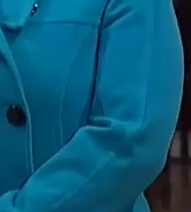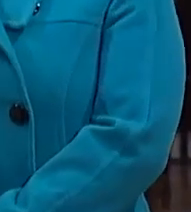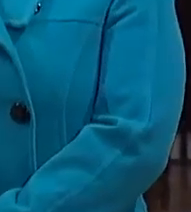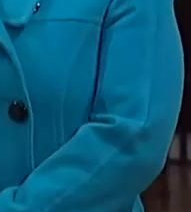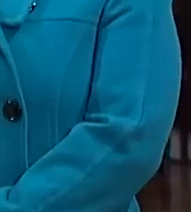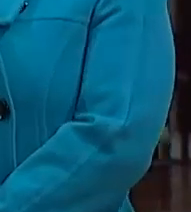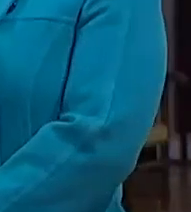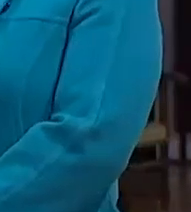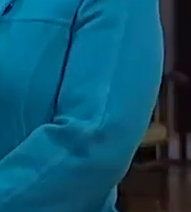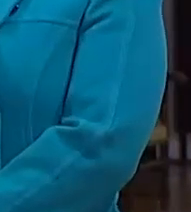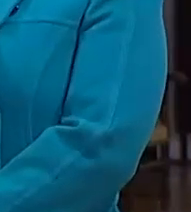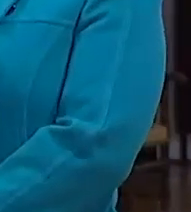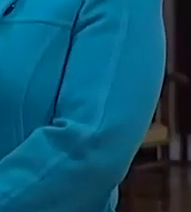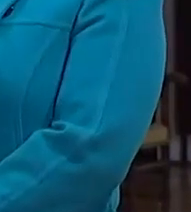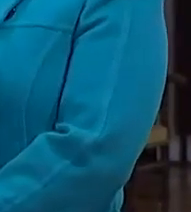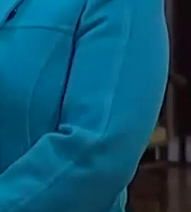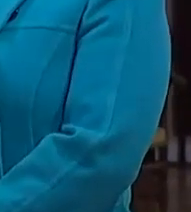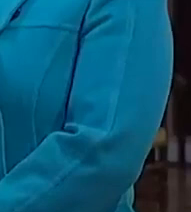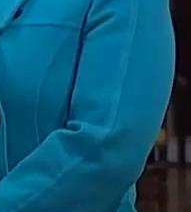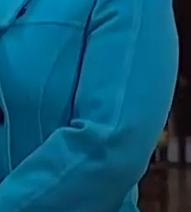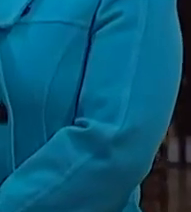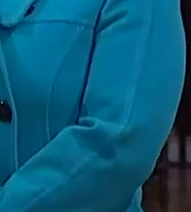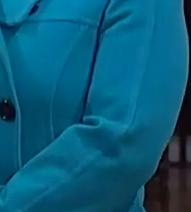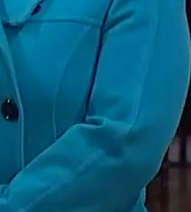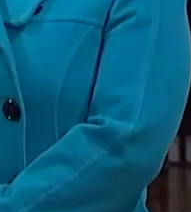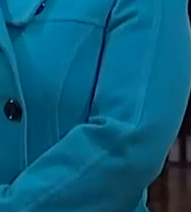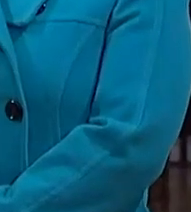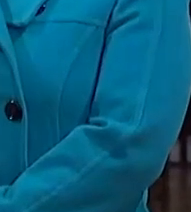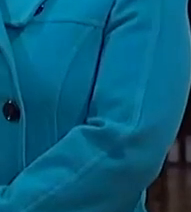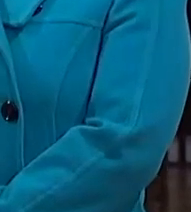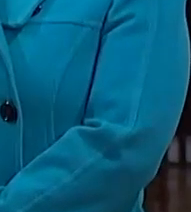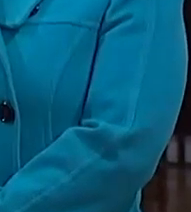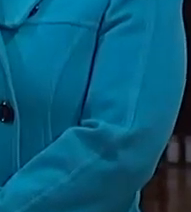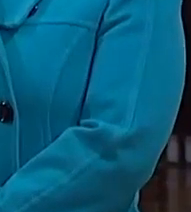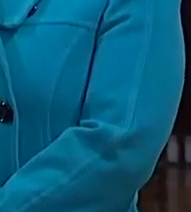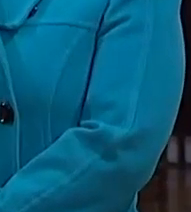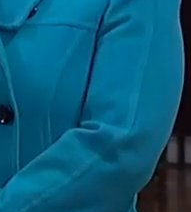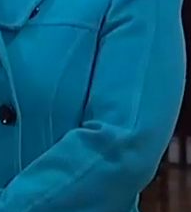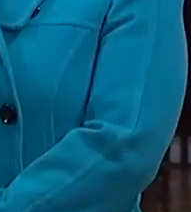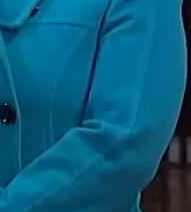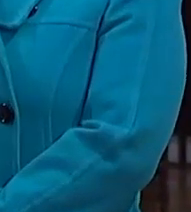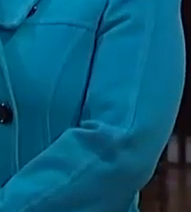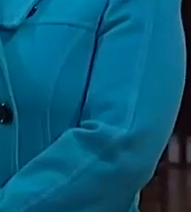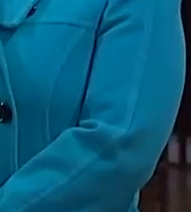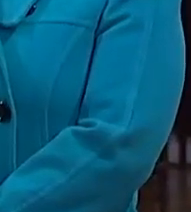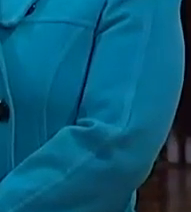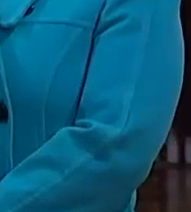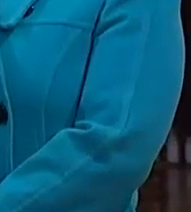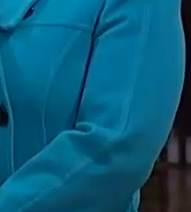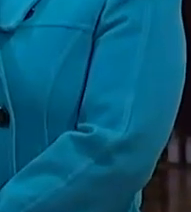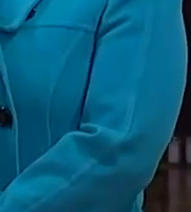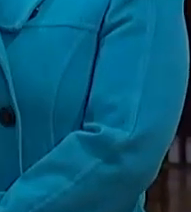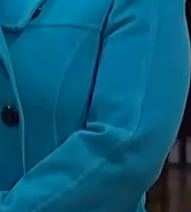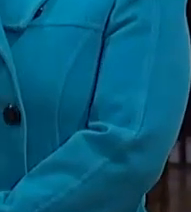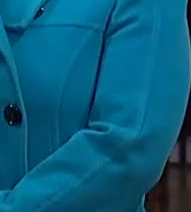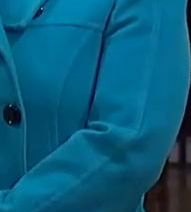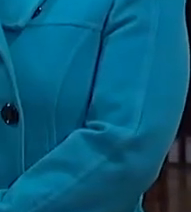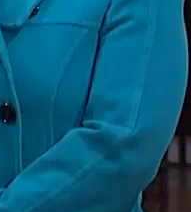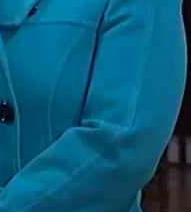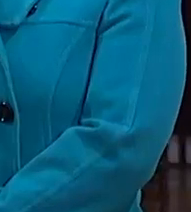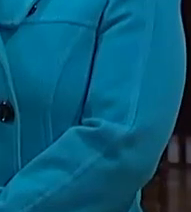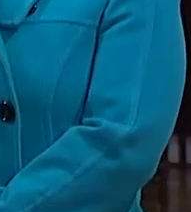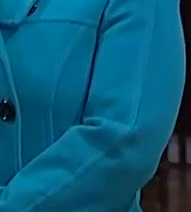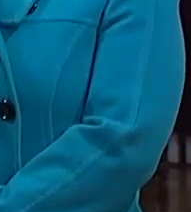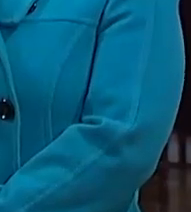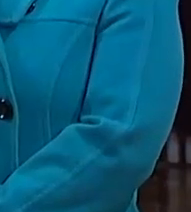estudio y diálogo con los distintos sectores involucrados en una discusión pública que como todos ustedes saben ya lleva años